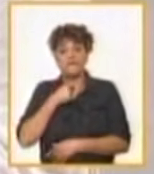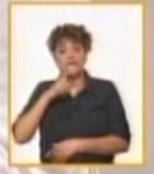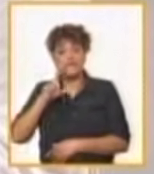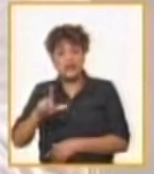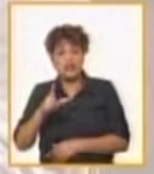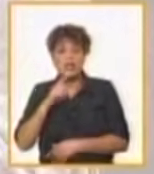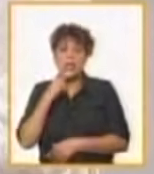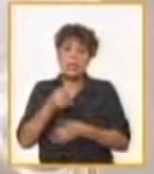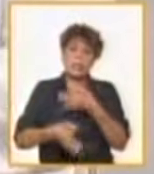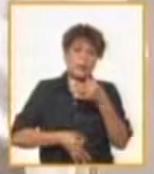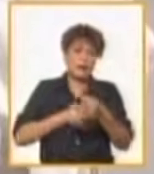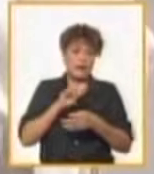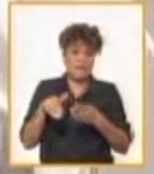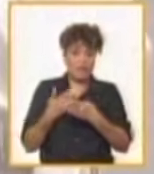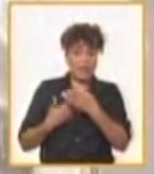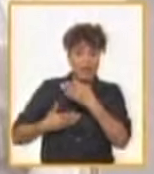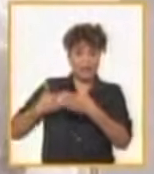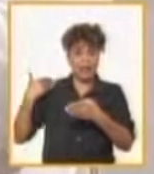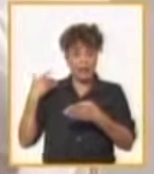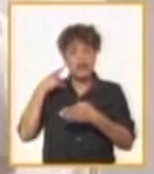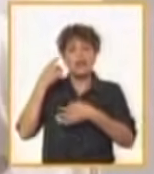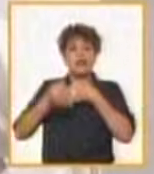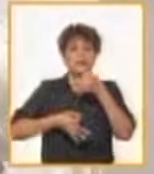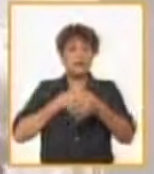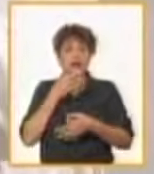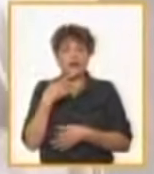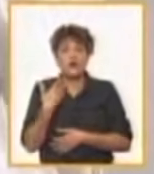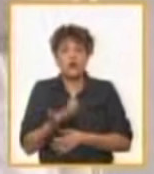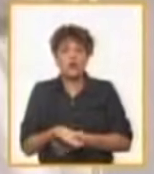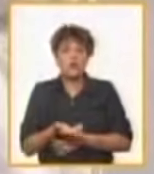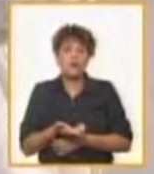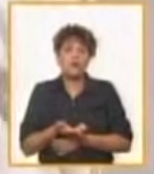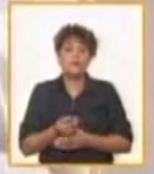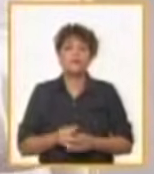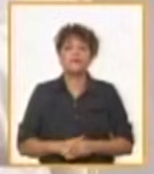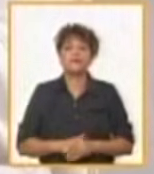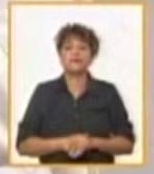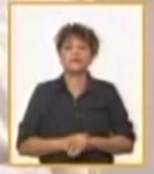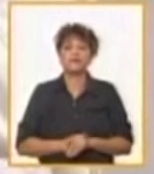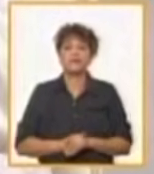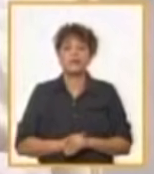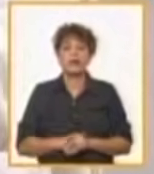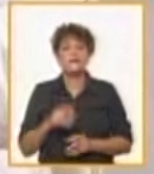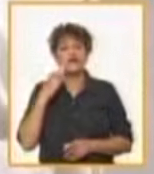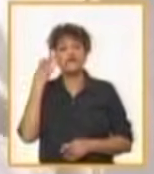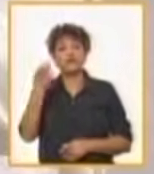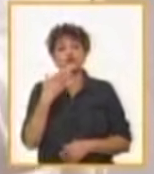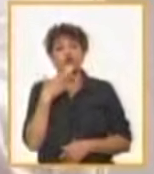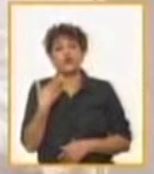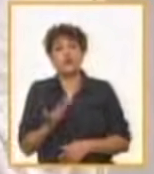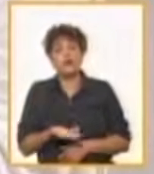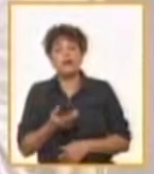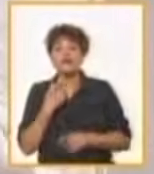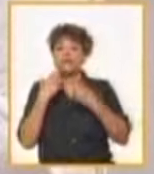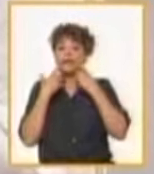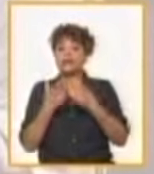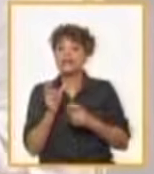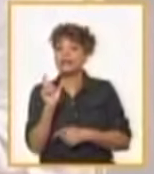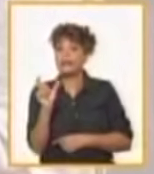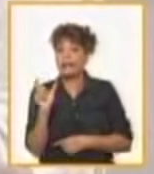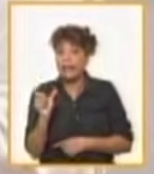días de el papel de palabras en la posteridad. Es una idea que me